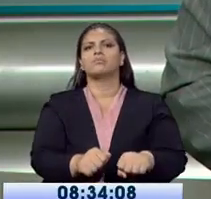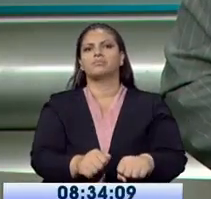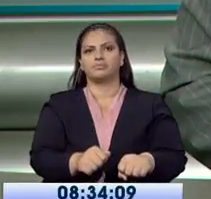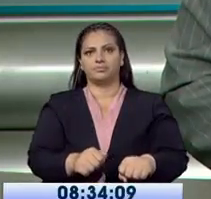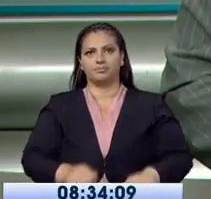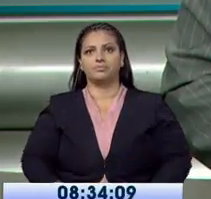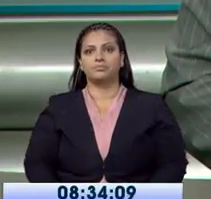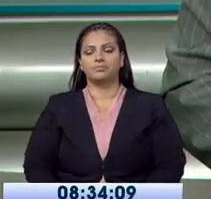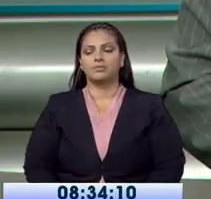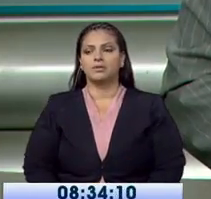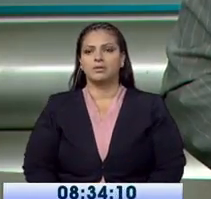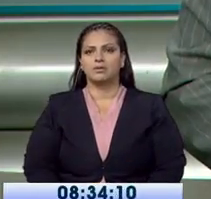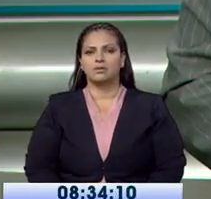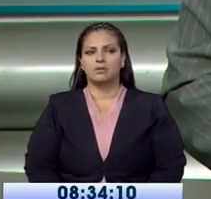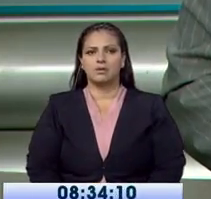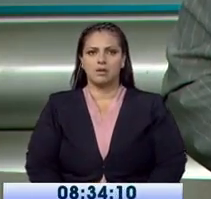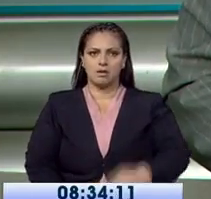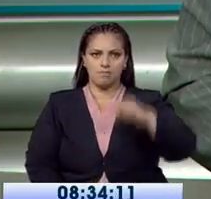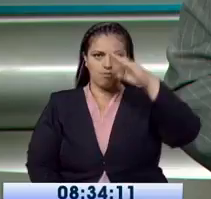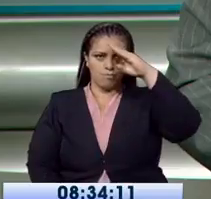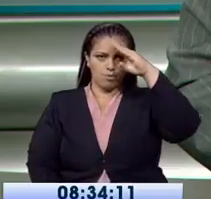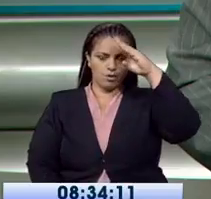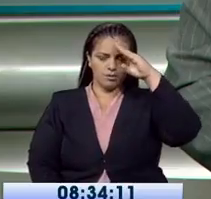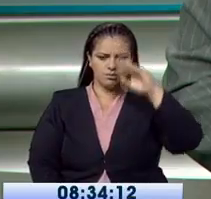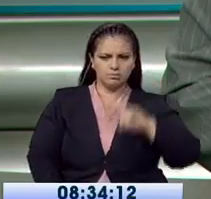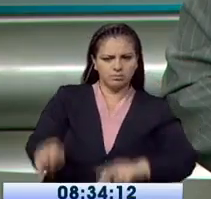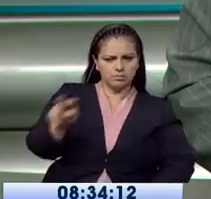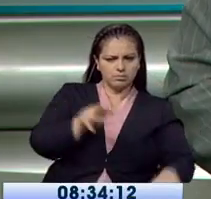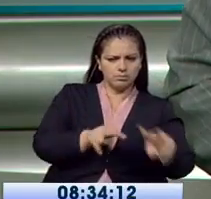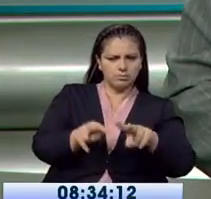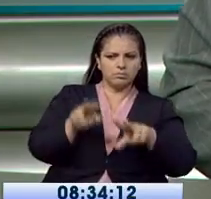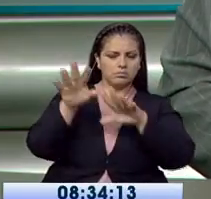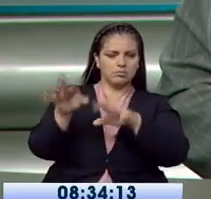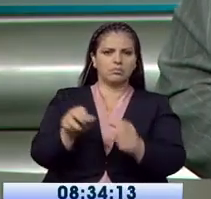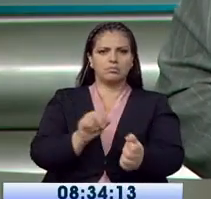La detención se realizó en la provincia de El Oro.